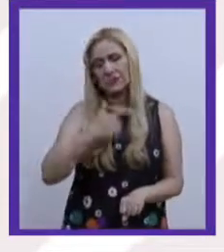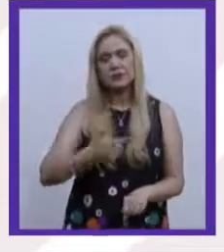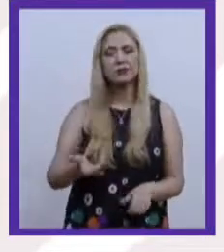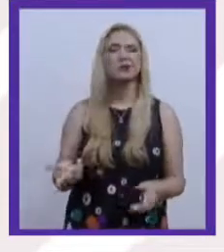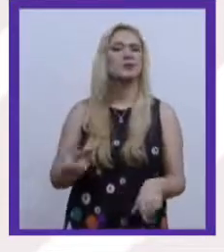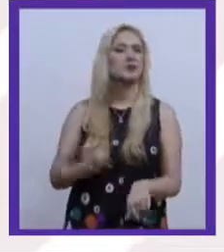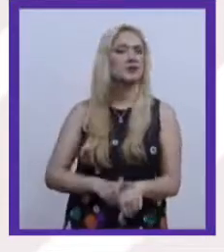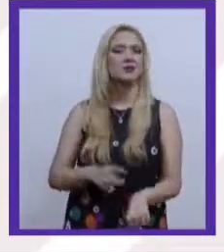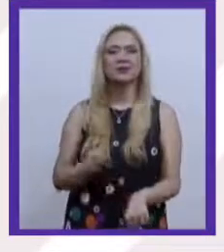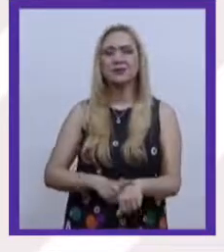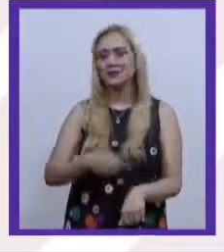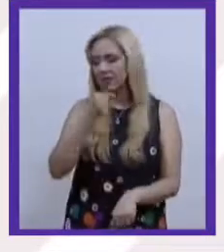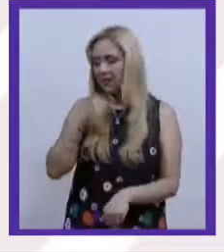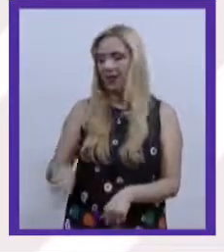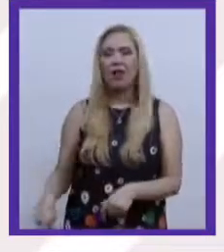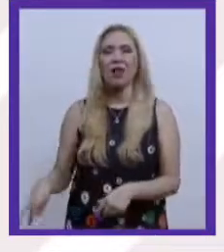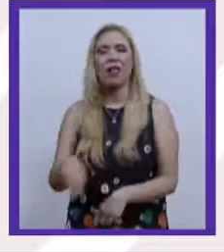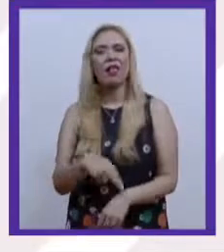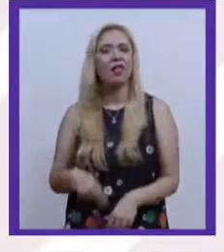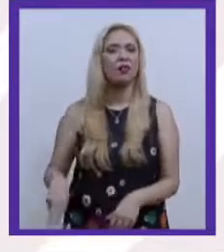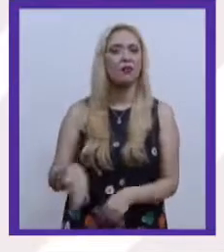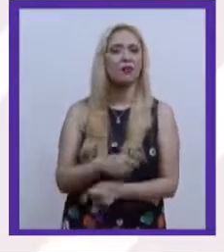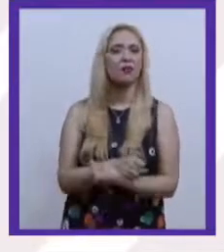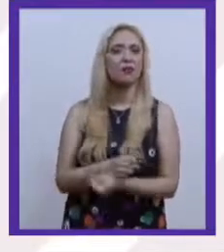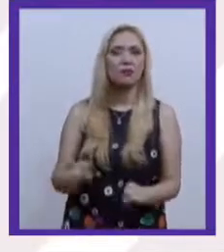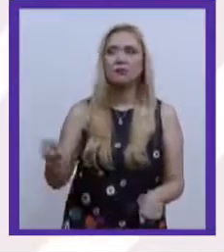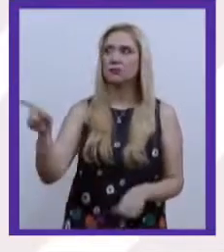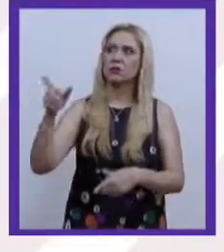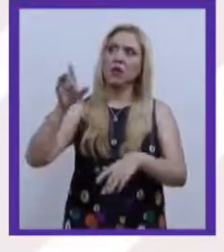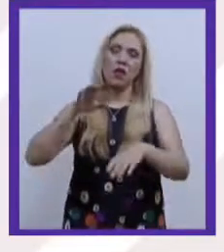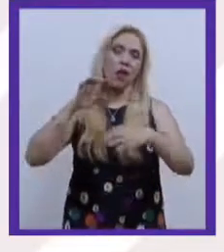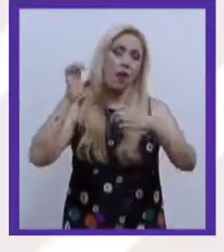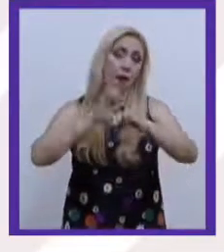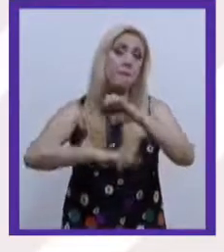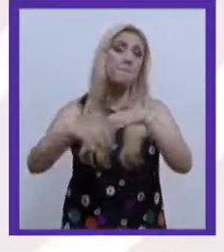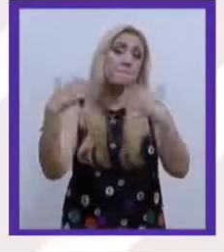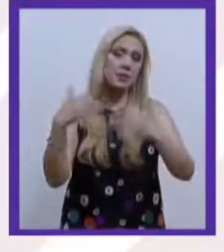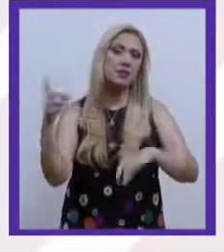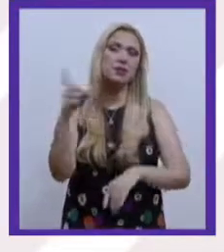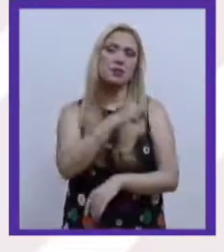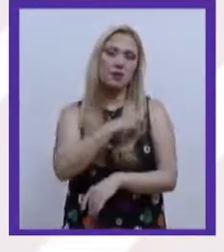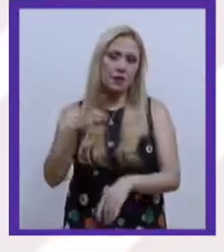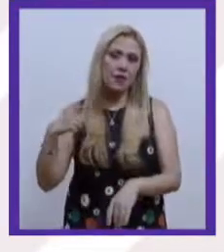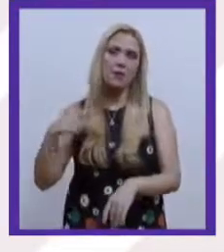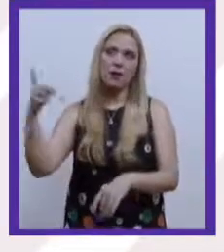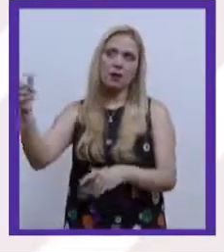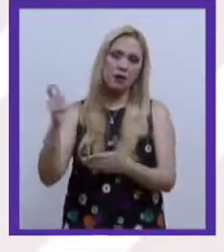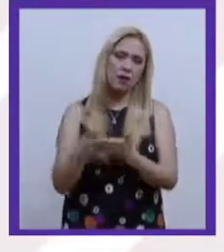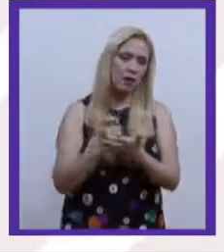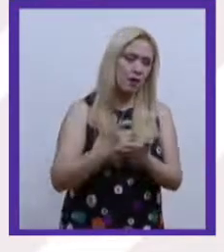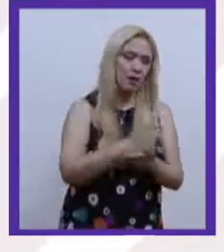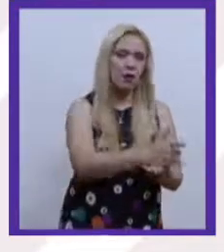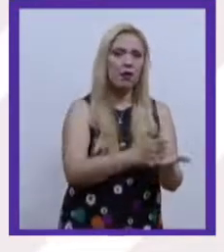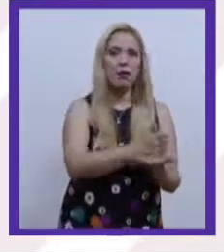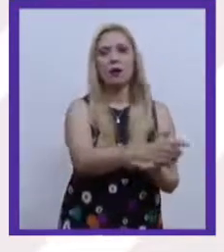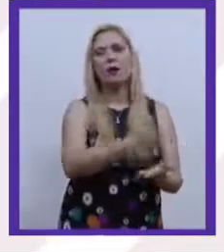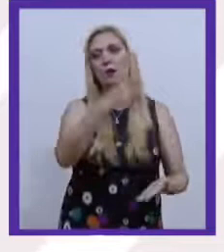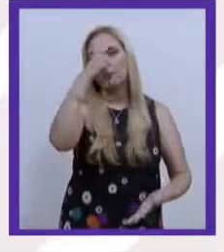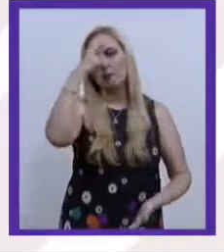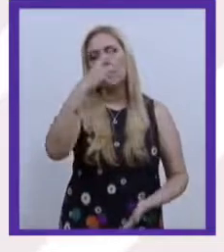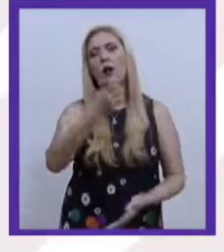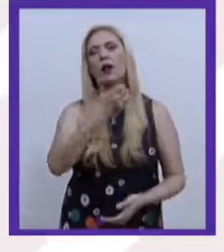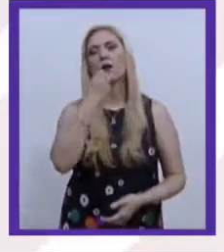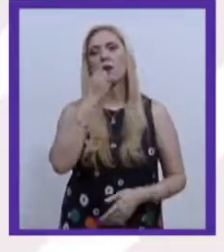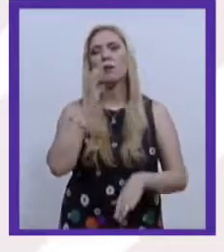no coinciden con esto, y entonces también las empresas tienen que entrarle a este tipo de responsabilidades